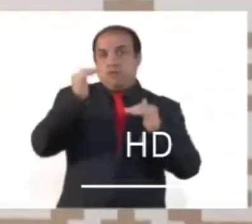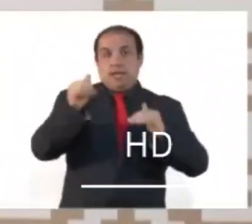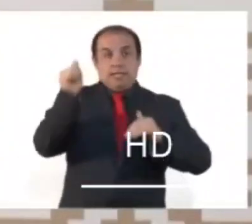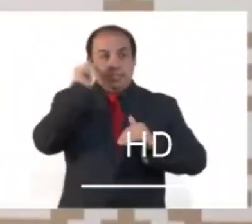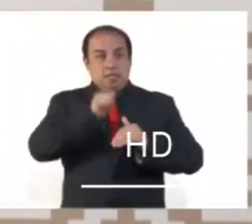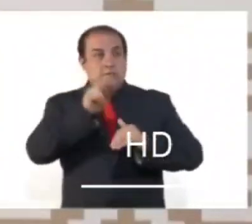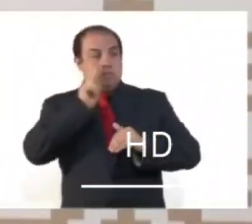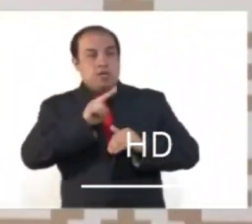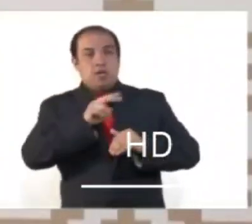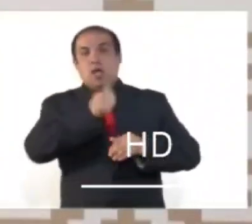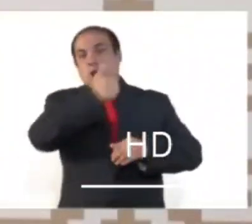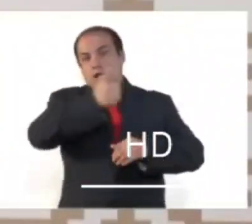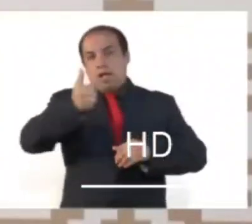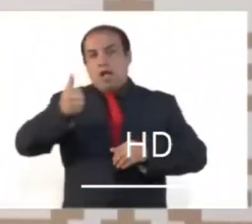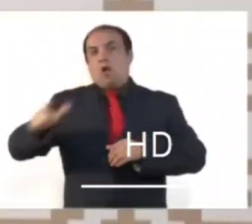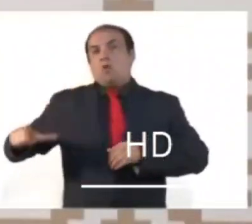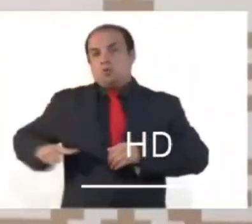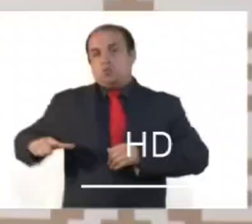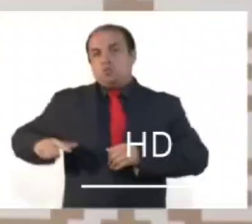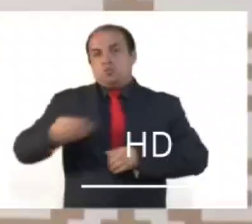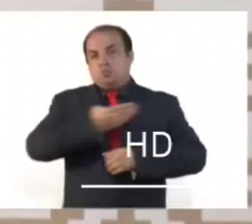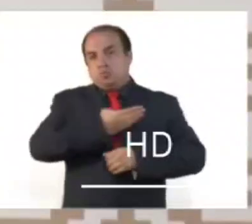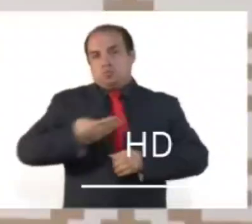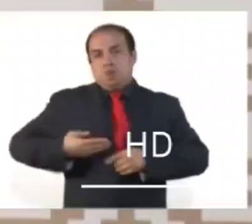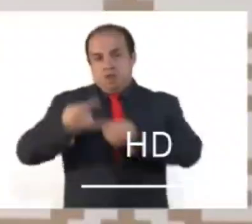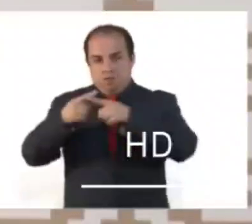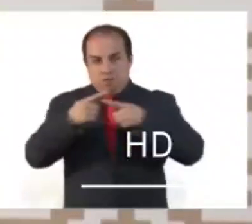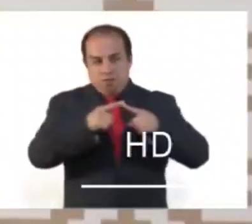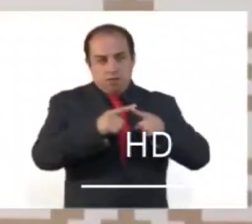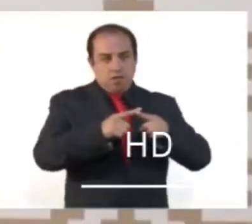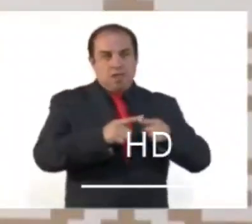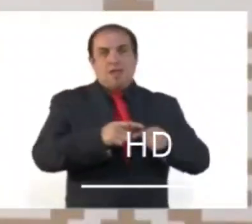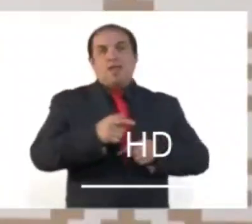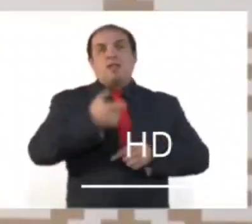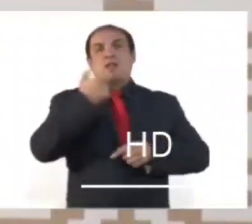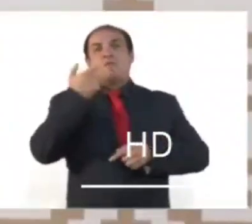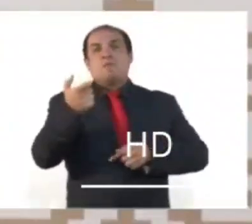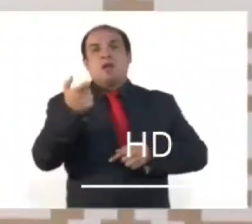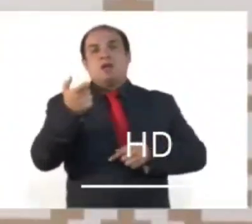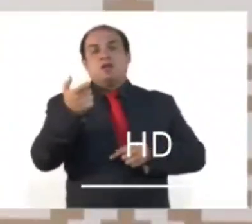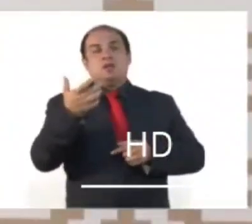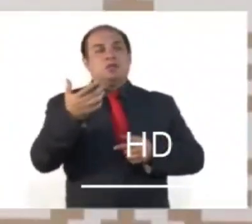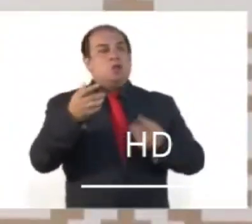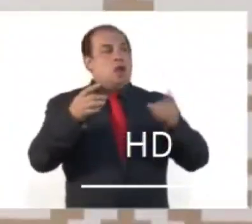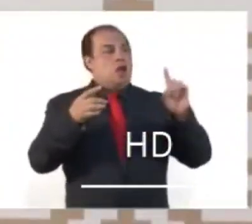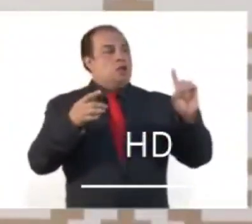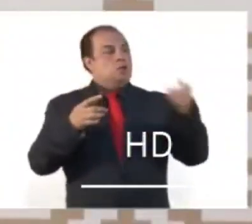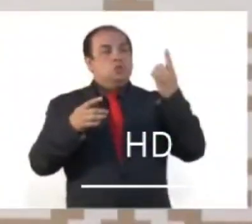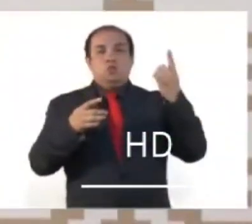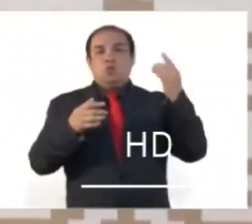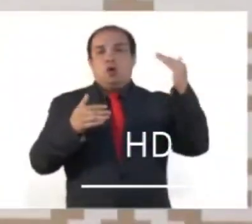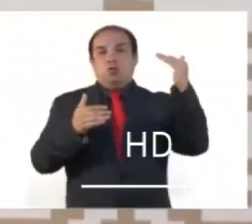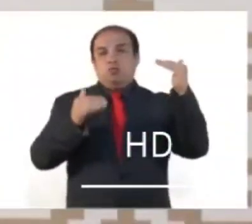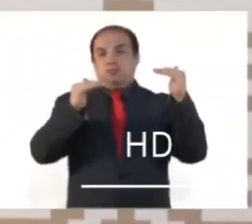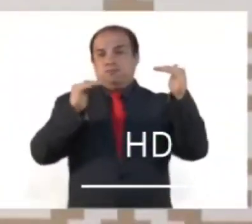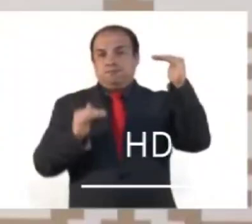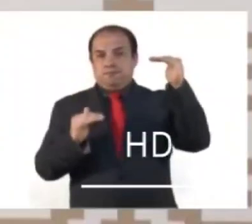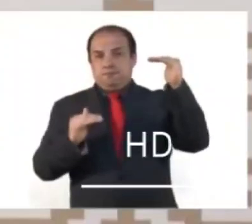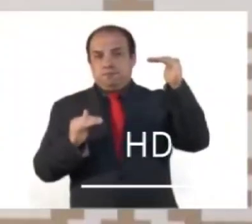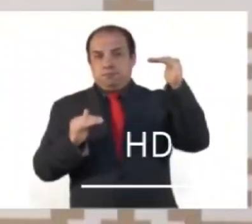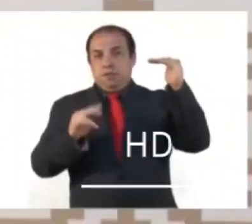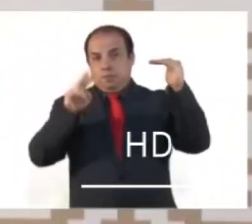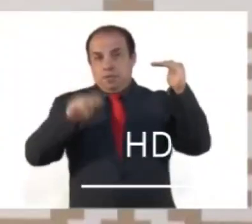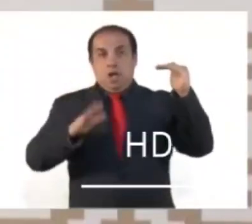vi en cada sexenio que el peso se devaluara. Estoy realmente y sinceramente